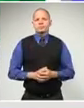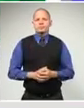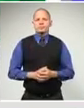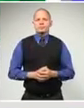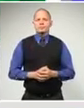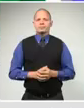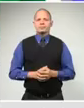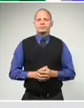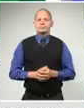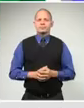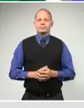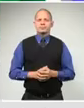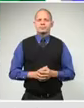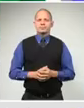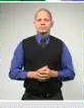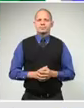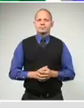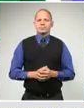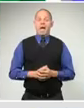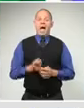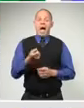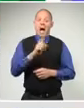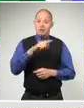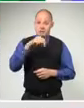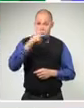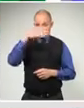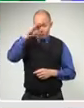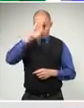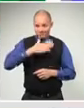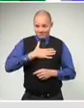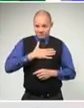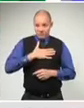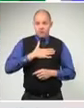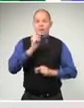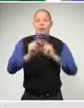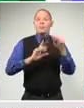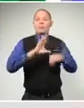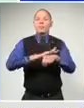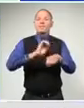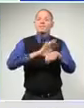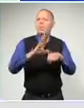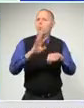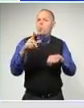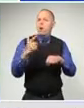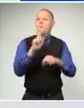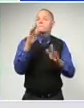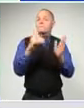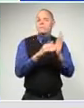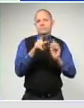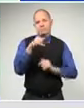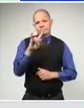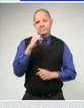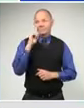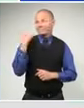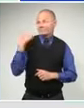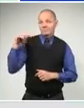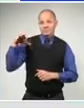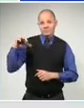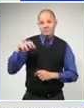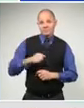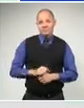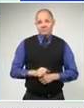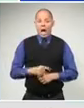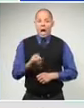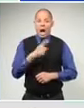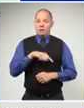autóctonos, 1019. Ahí tienen ustedes, Pinar del Río, con 20 casos en el día